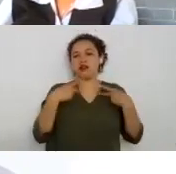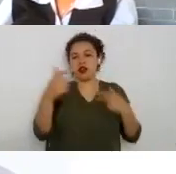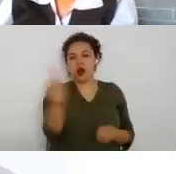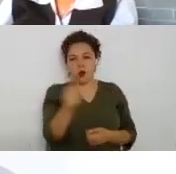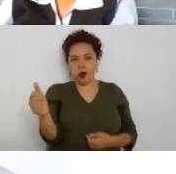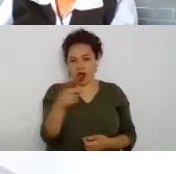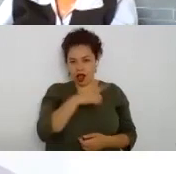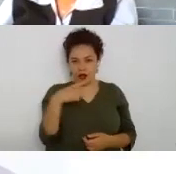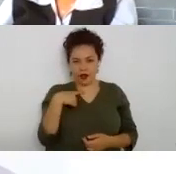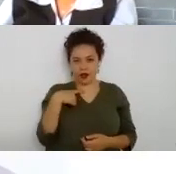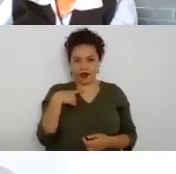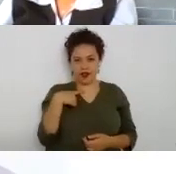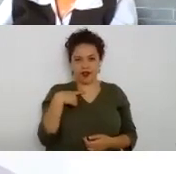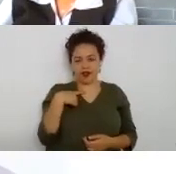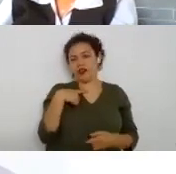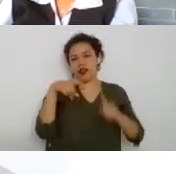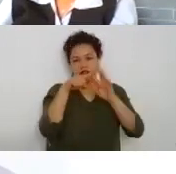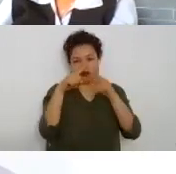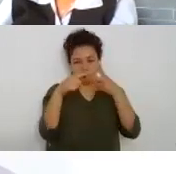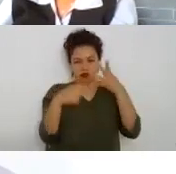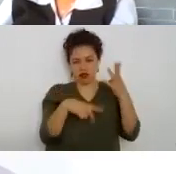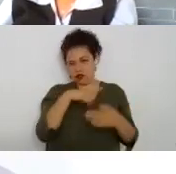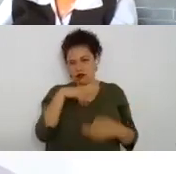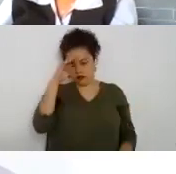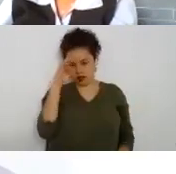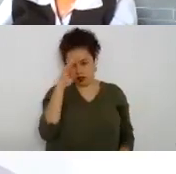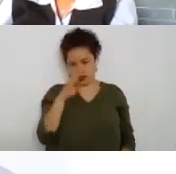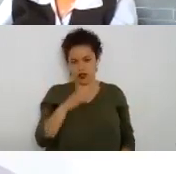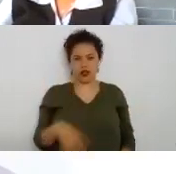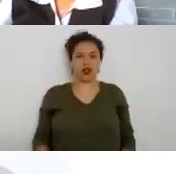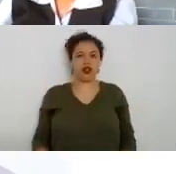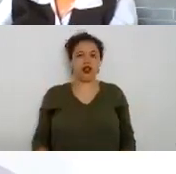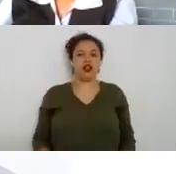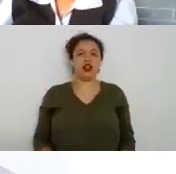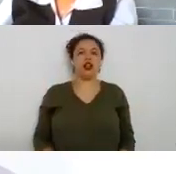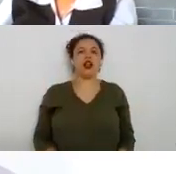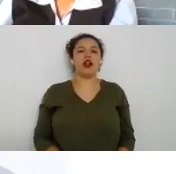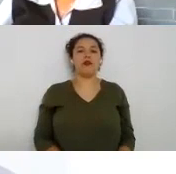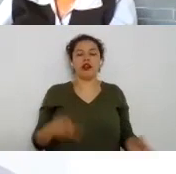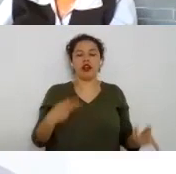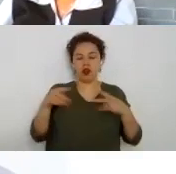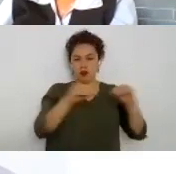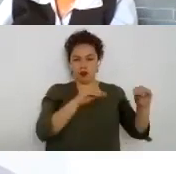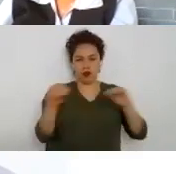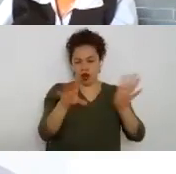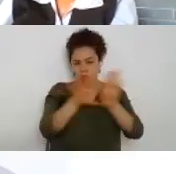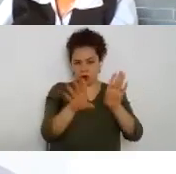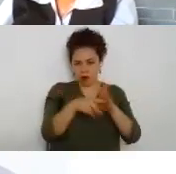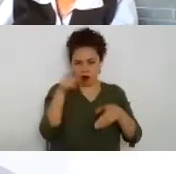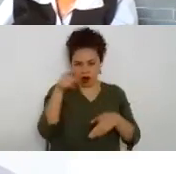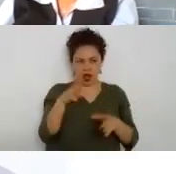considerar ciertos aspectos. Entre ellos está el movimiento propio de la víctima, el cómo yo voy a desplazarla.